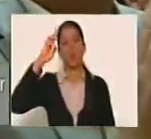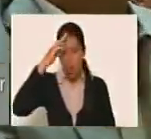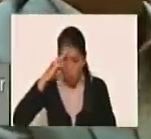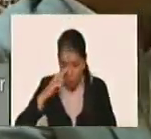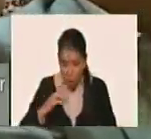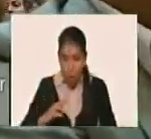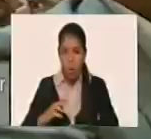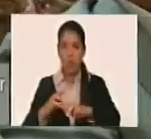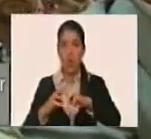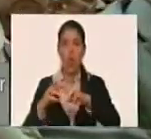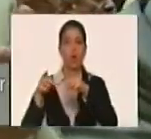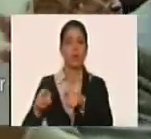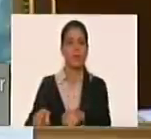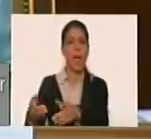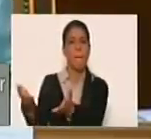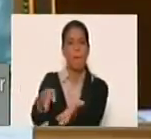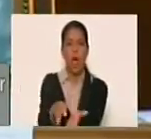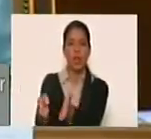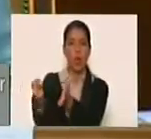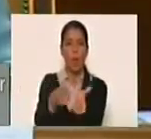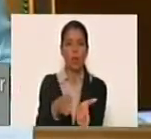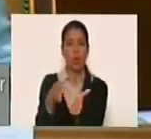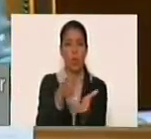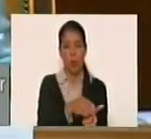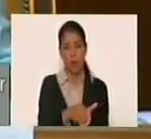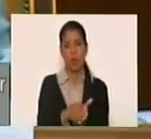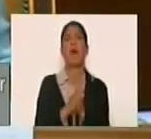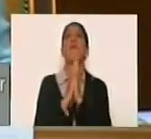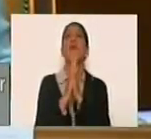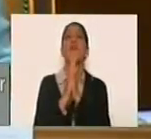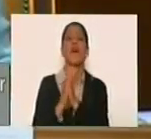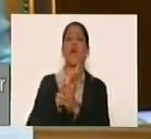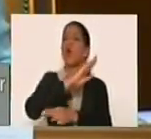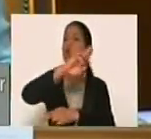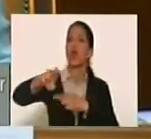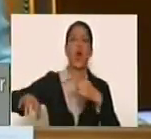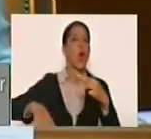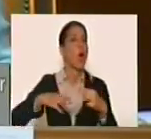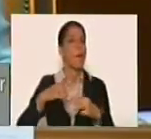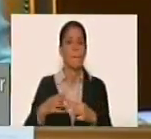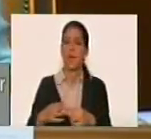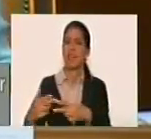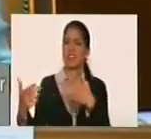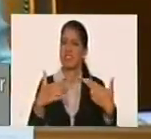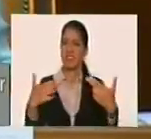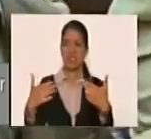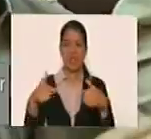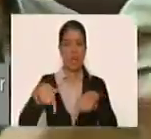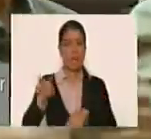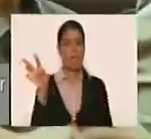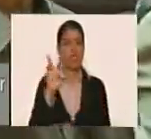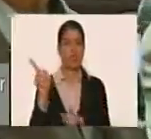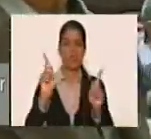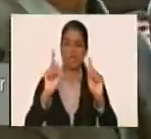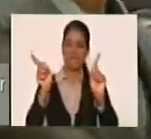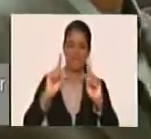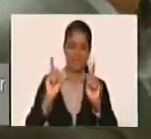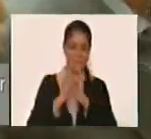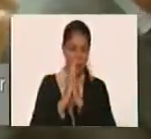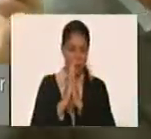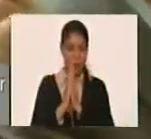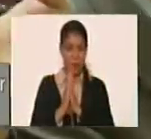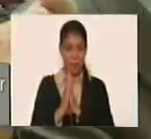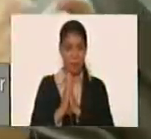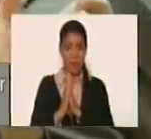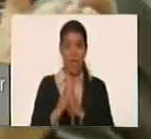homenaje y a recordar para que más nunca estos hechos vuelvan a repetirse en nuestra amada patria. Contiene